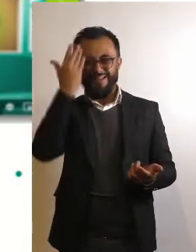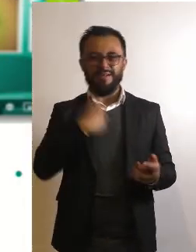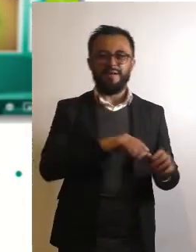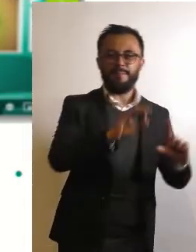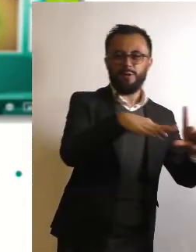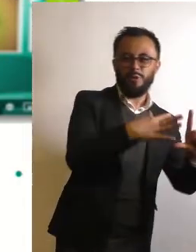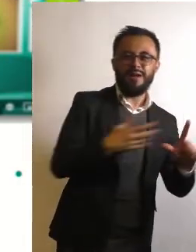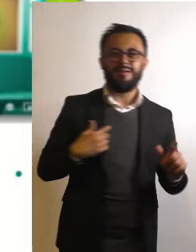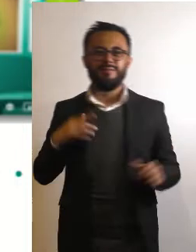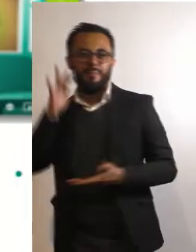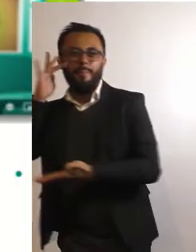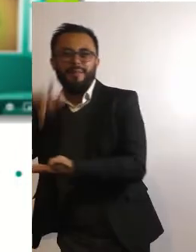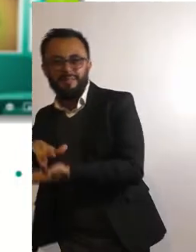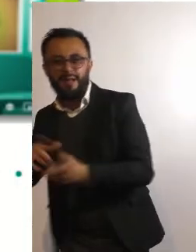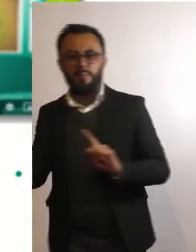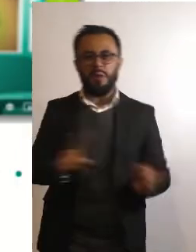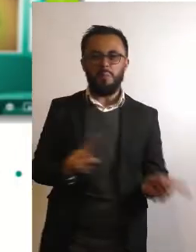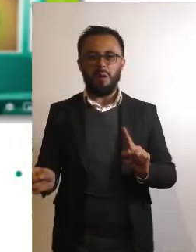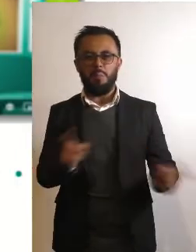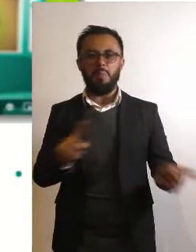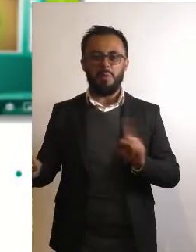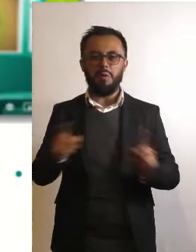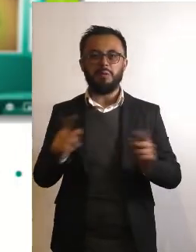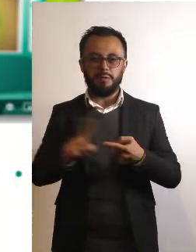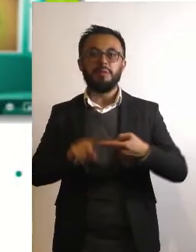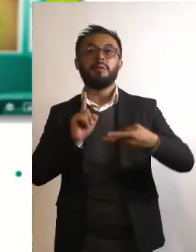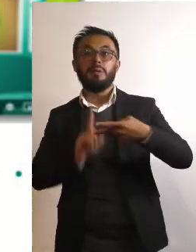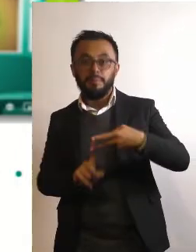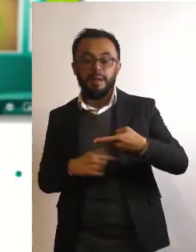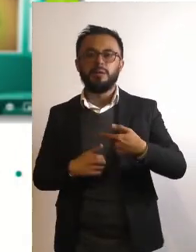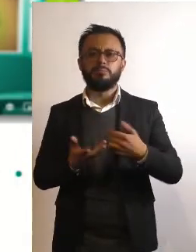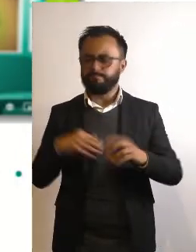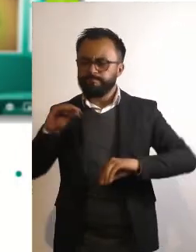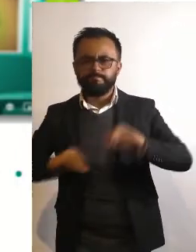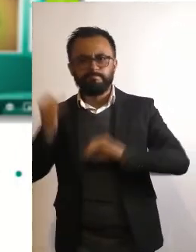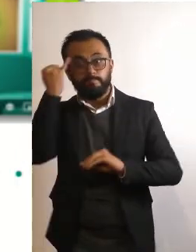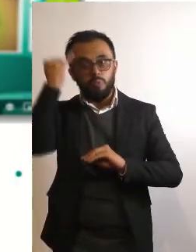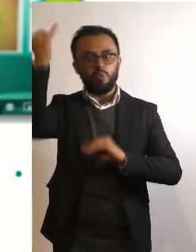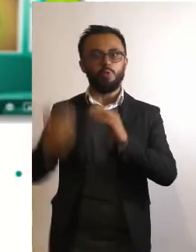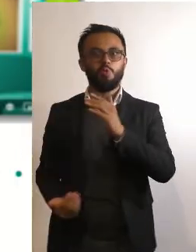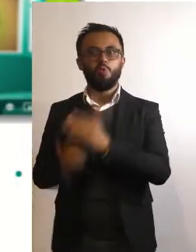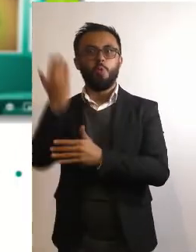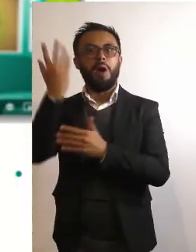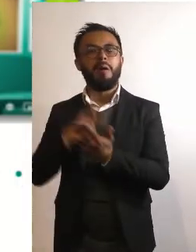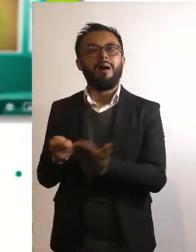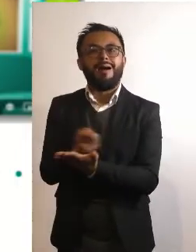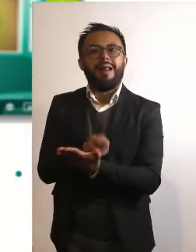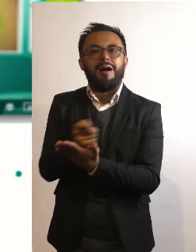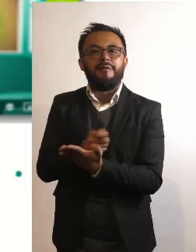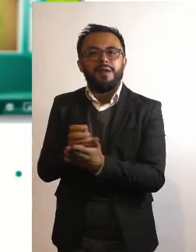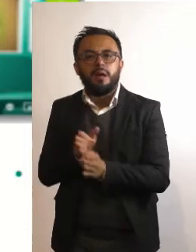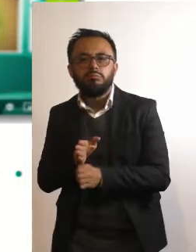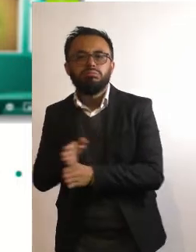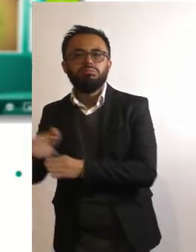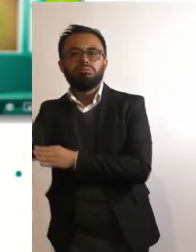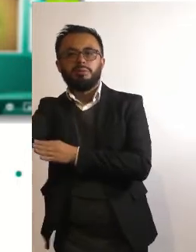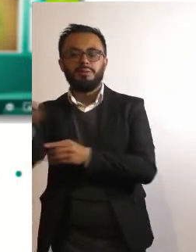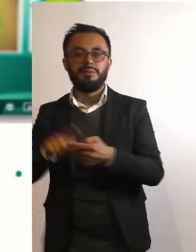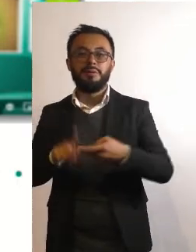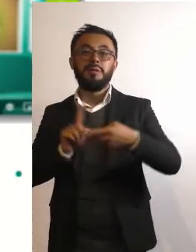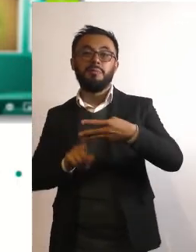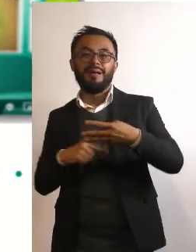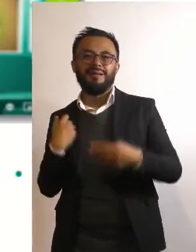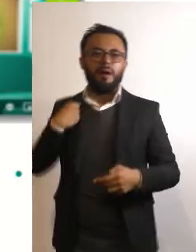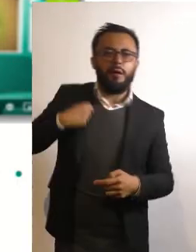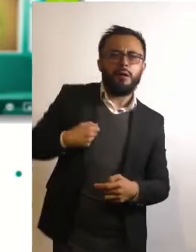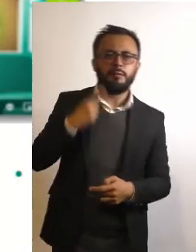modelo. Se creó una nueva línea creativa y gráfica, Expedición Unibosque, que fue el proyecto que ganó con el